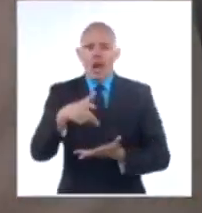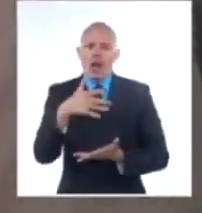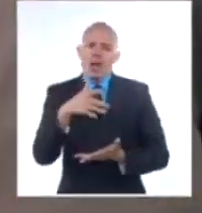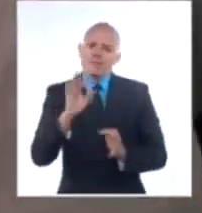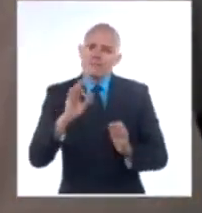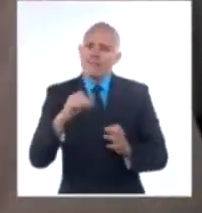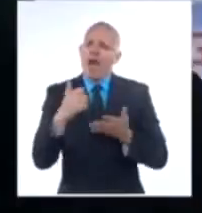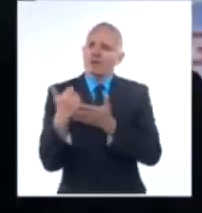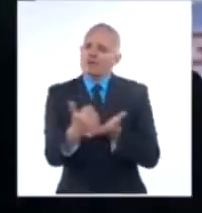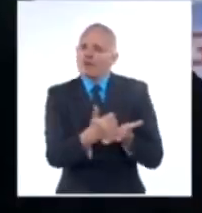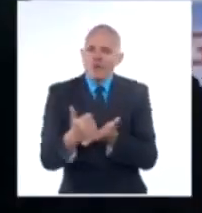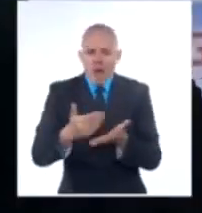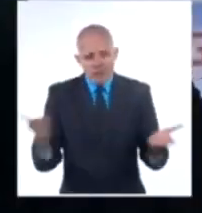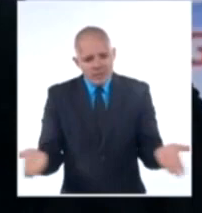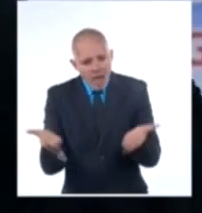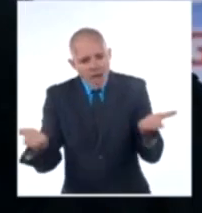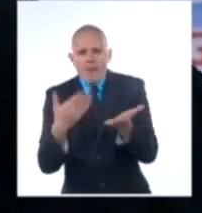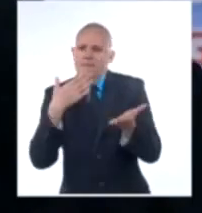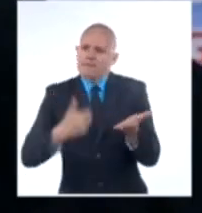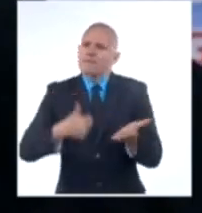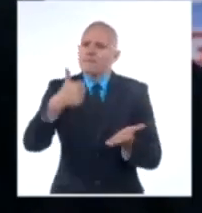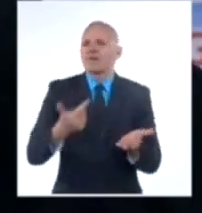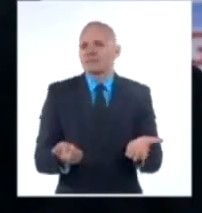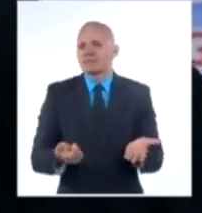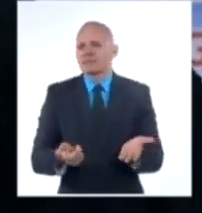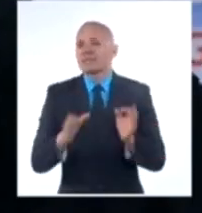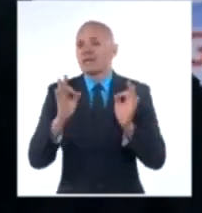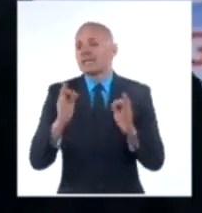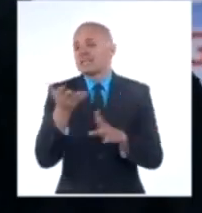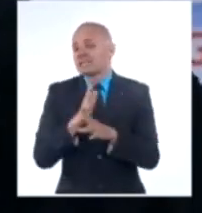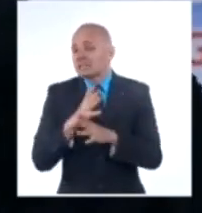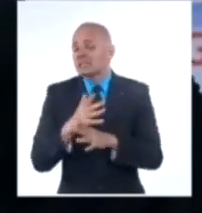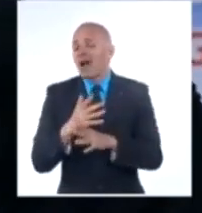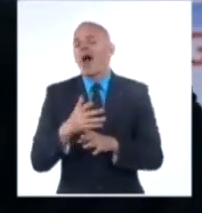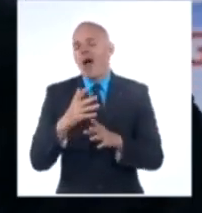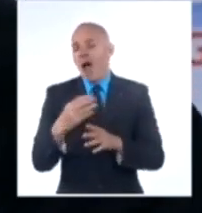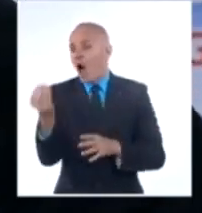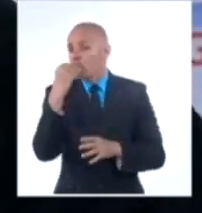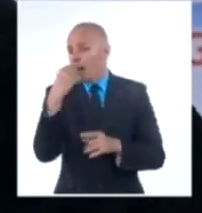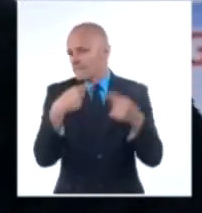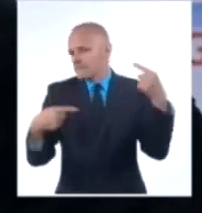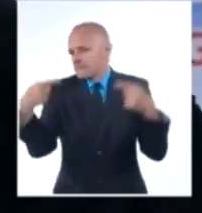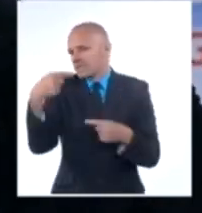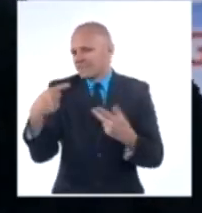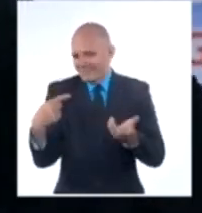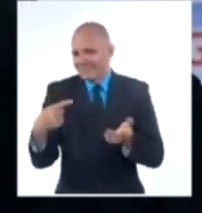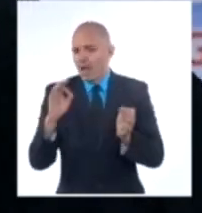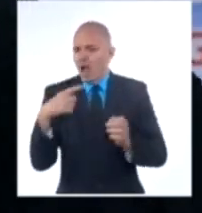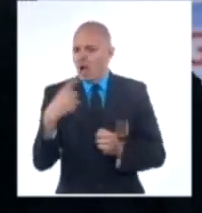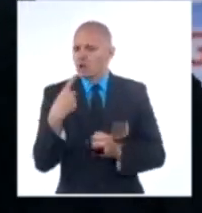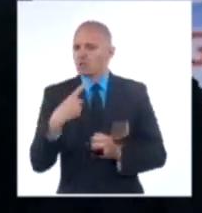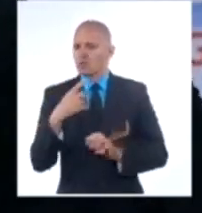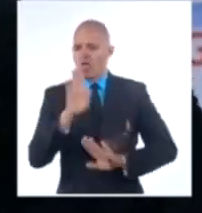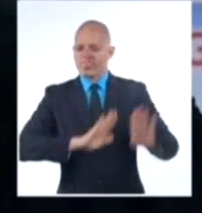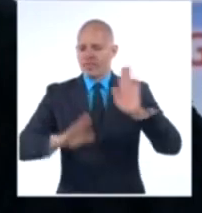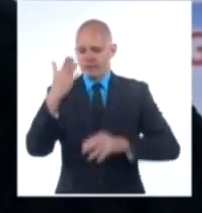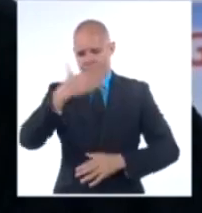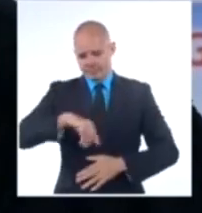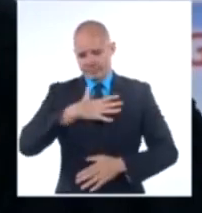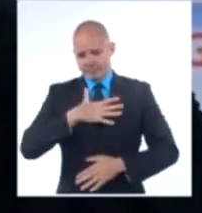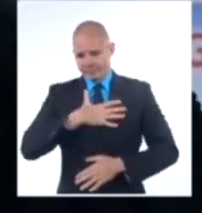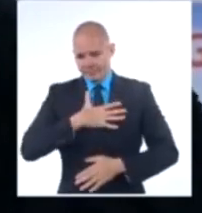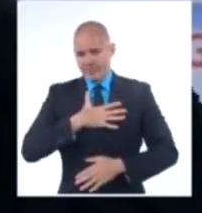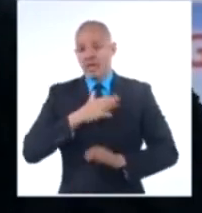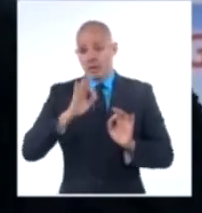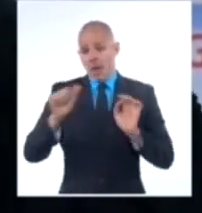el desarrollo y, ante todo, garantizando la seguridad alimentaria, como lo llamamos en Bolivia, con soberanía. Y nuestro presidente Luis Arce